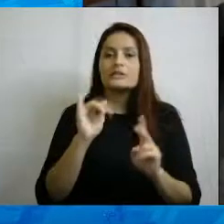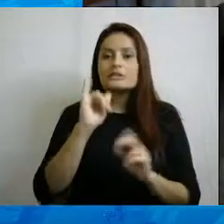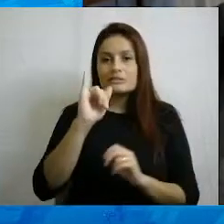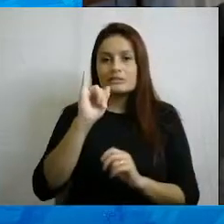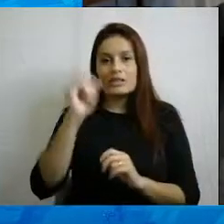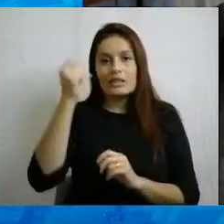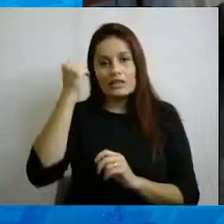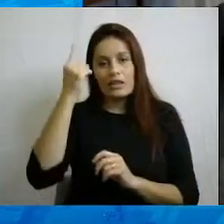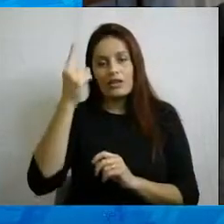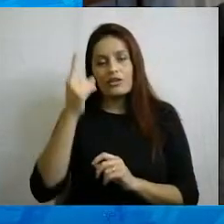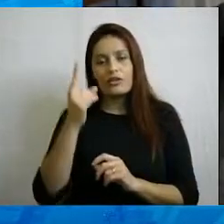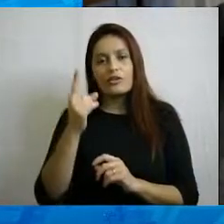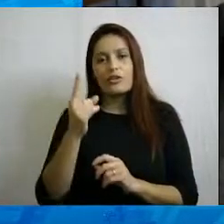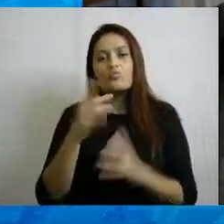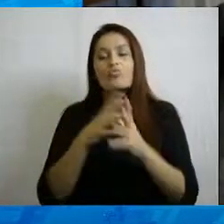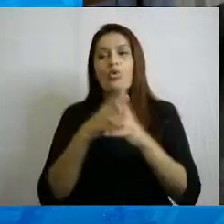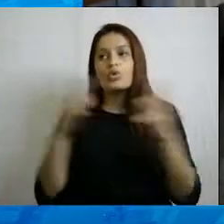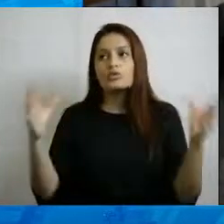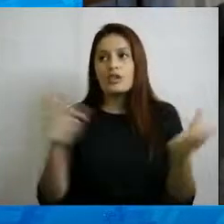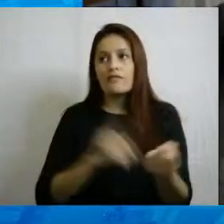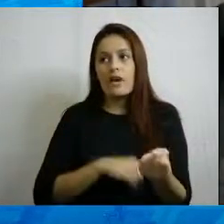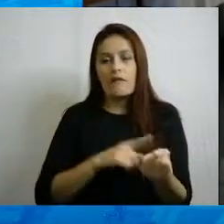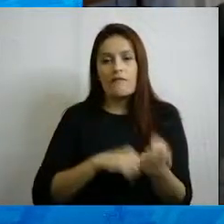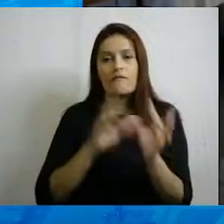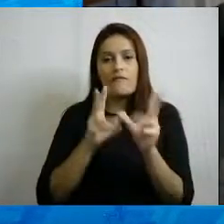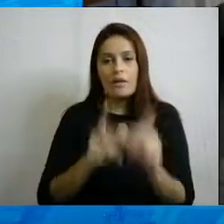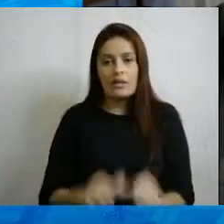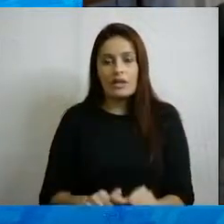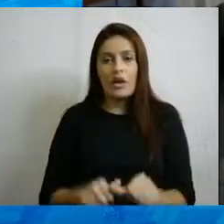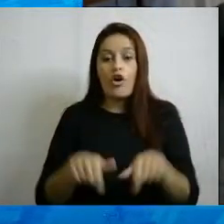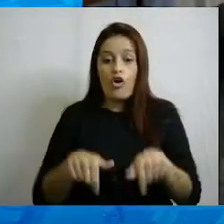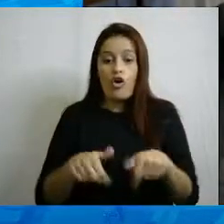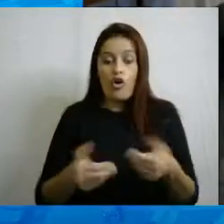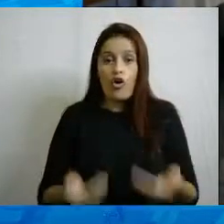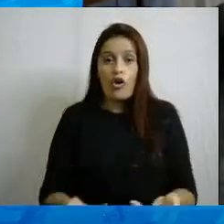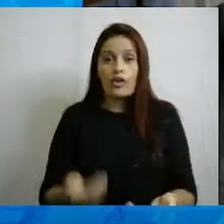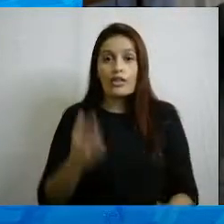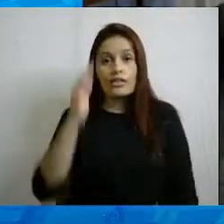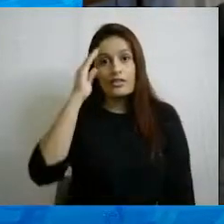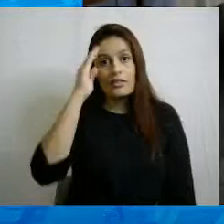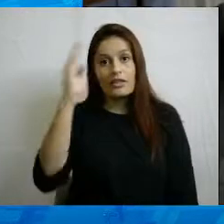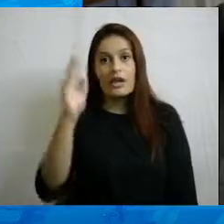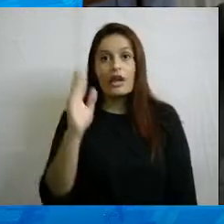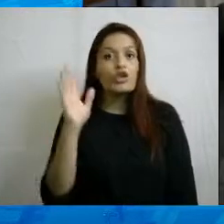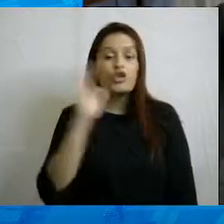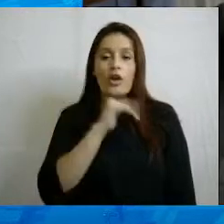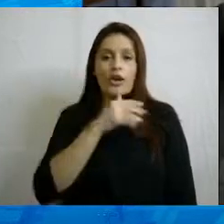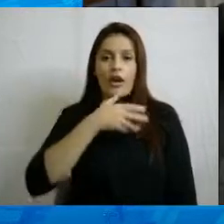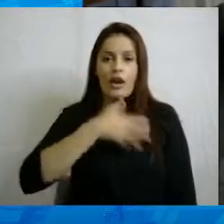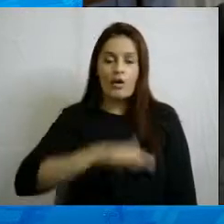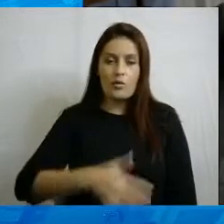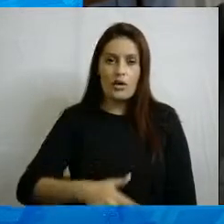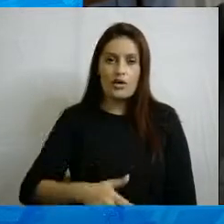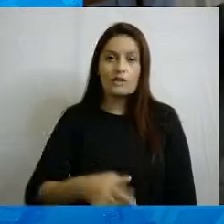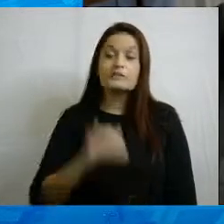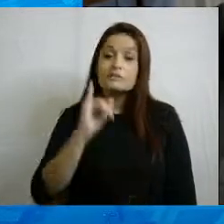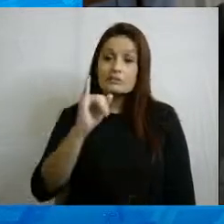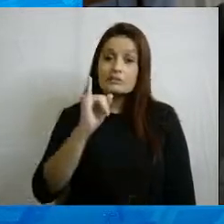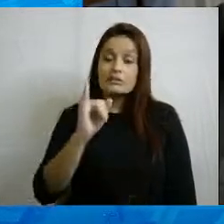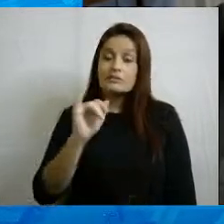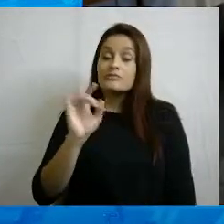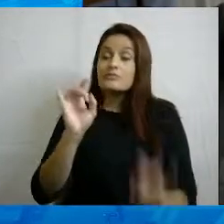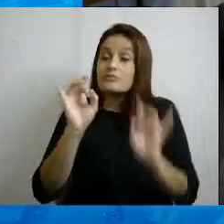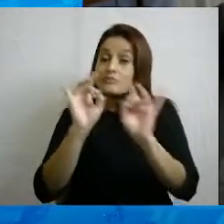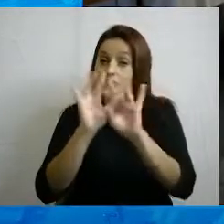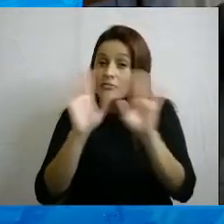es que hay un montón de familias que están hoy día sin abastecimiento de agua y salvo que